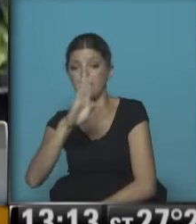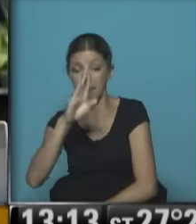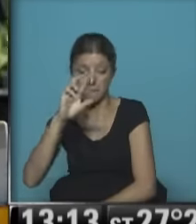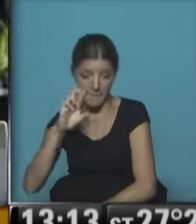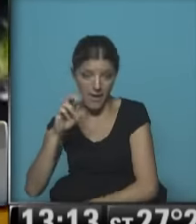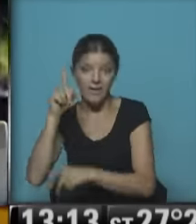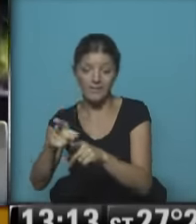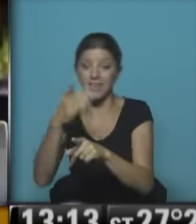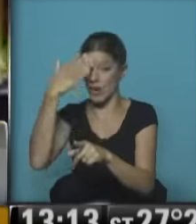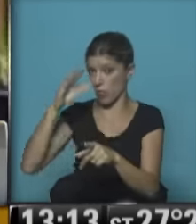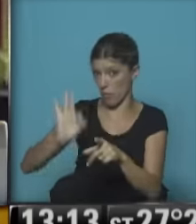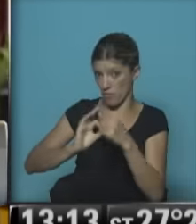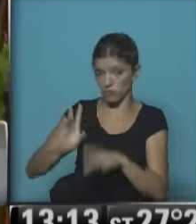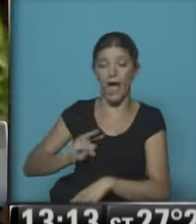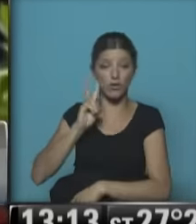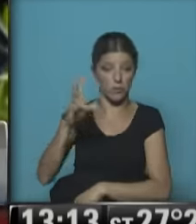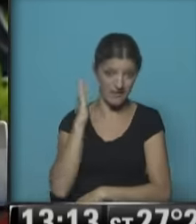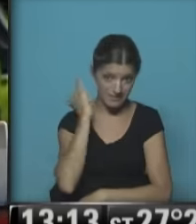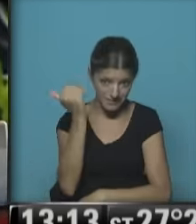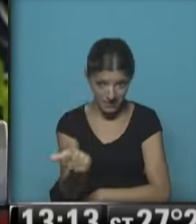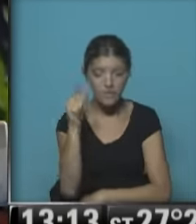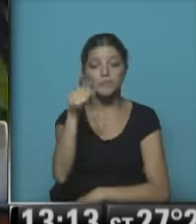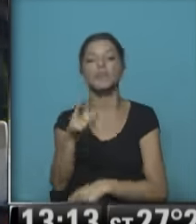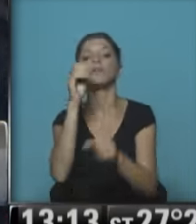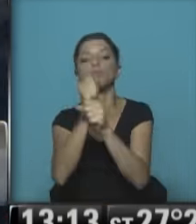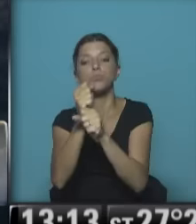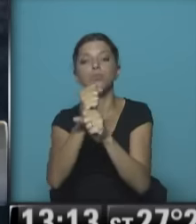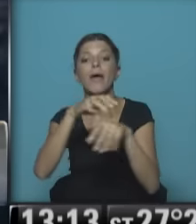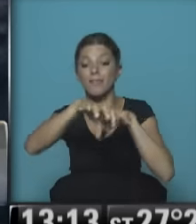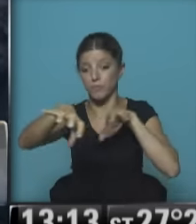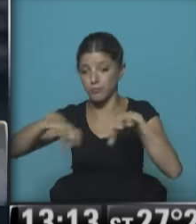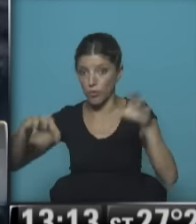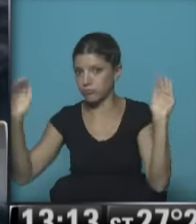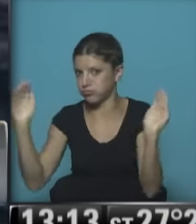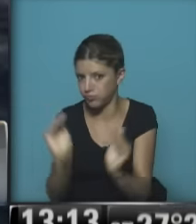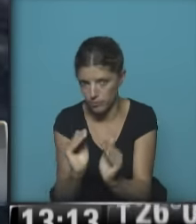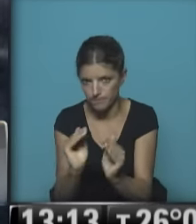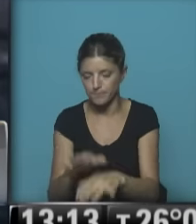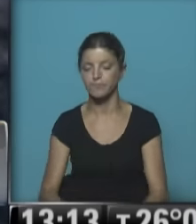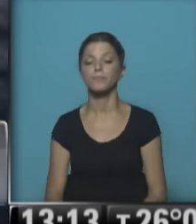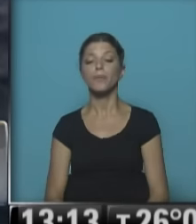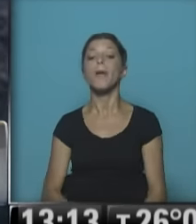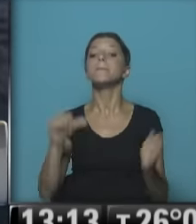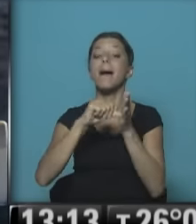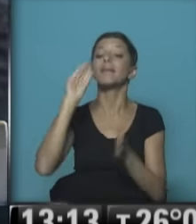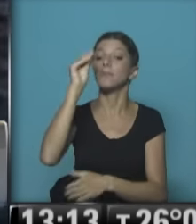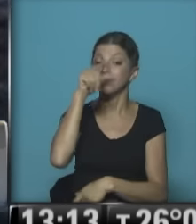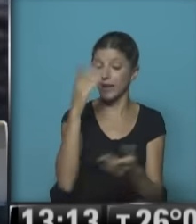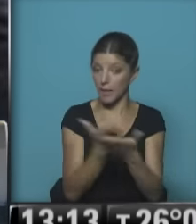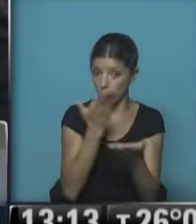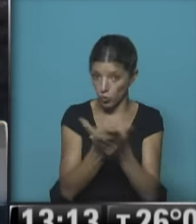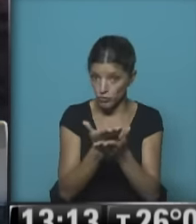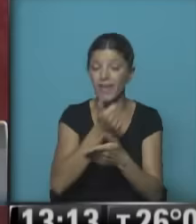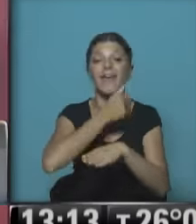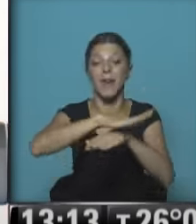días de 2016, que reducirá sus planteles en el Reino Unido. Brasil, que produce principalmente en